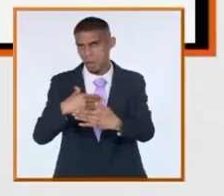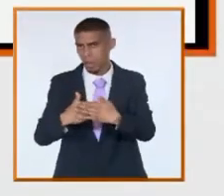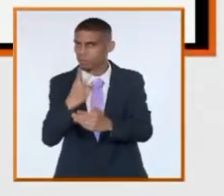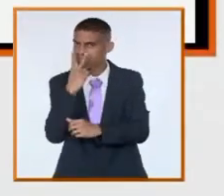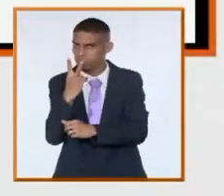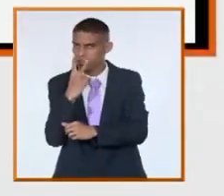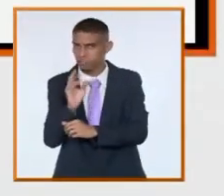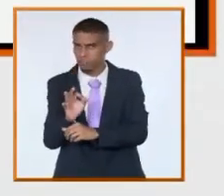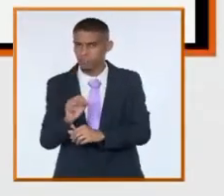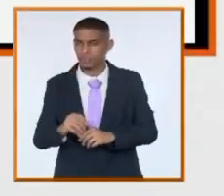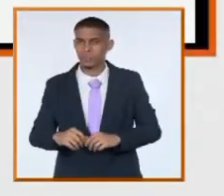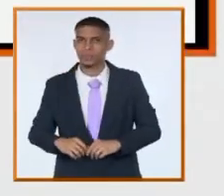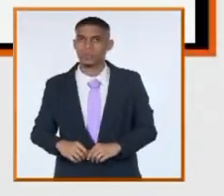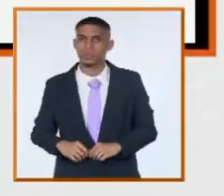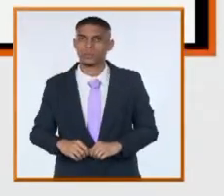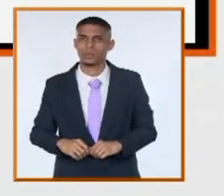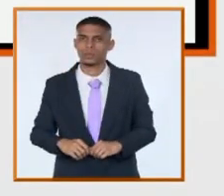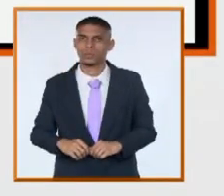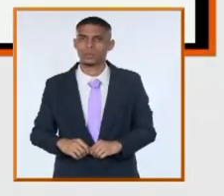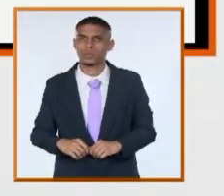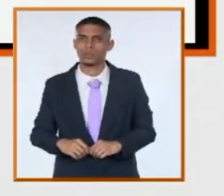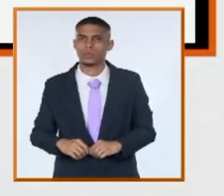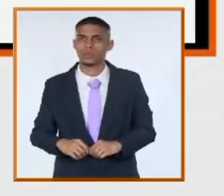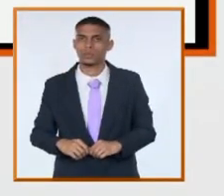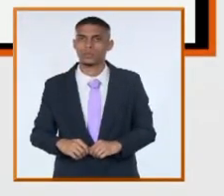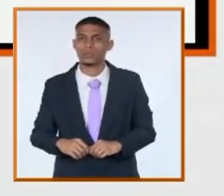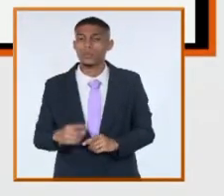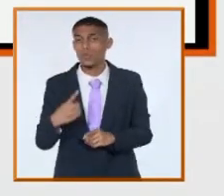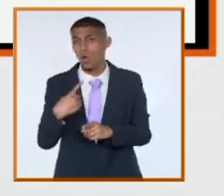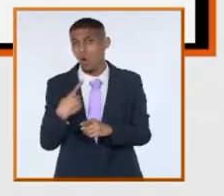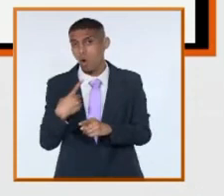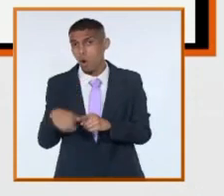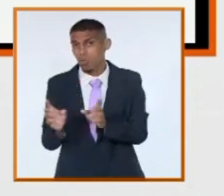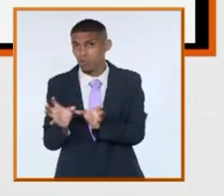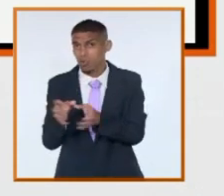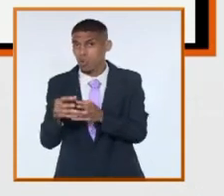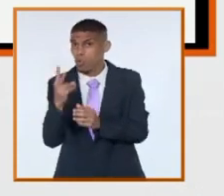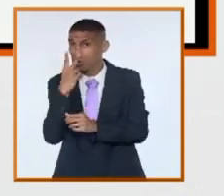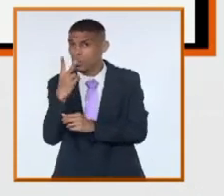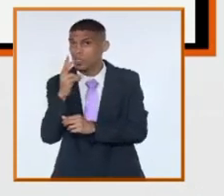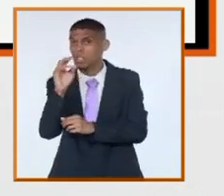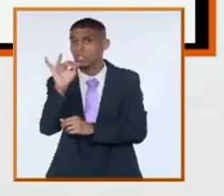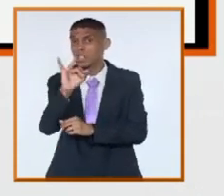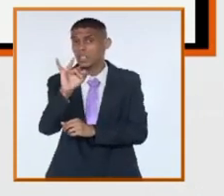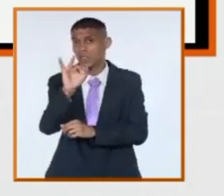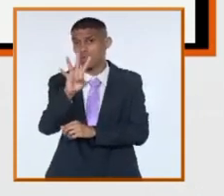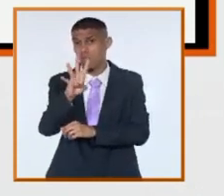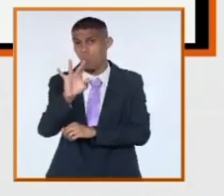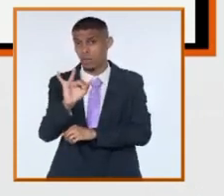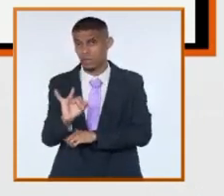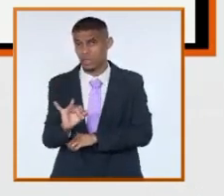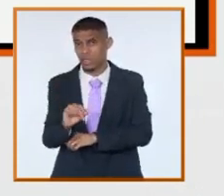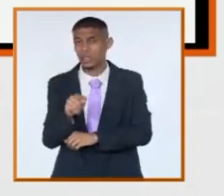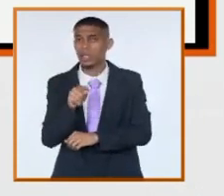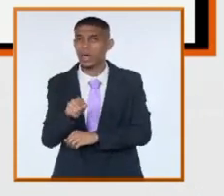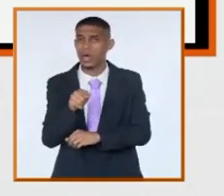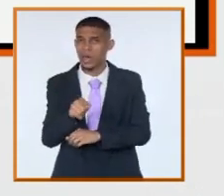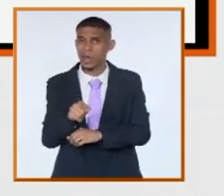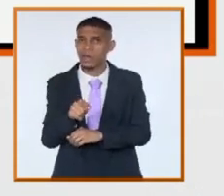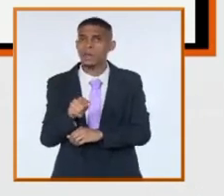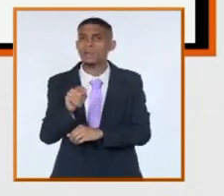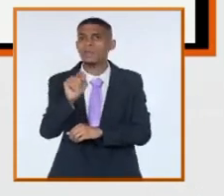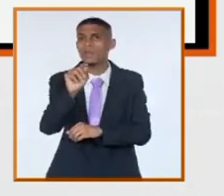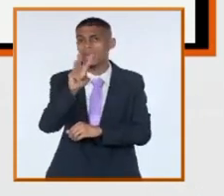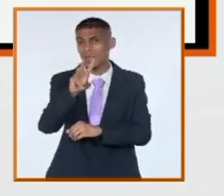y la potencialidad mayor está en la capital que tiene 747 de esta forma de gestión que es el